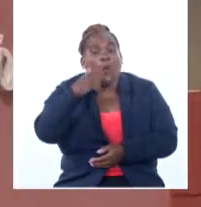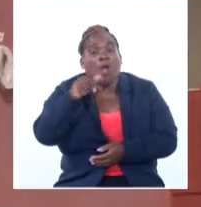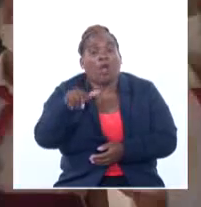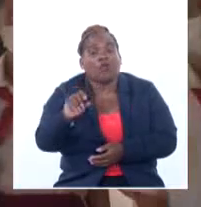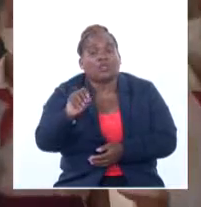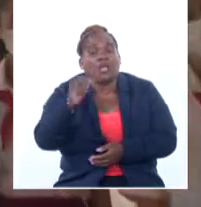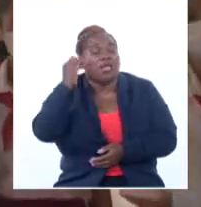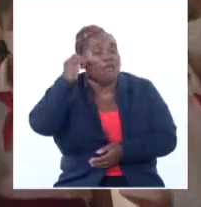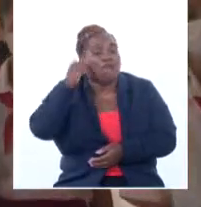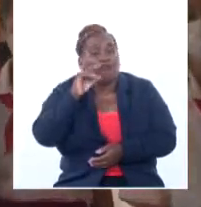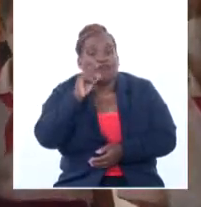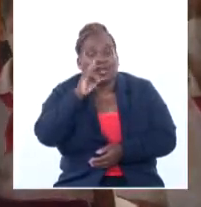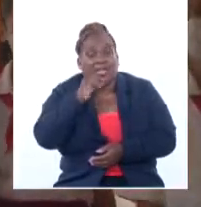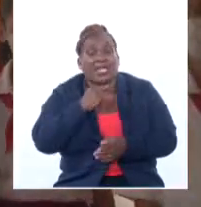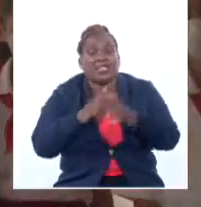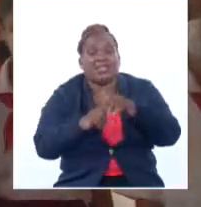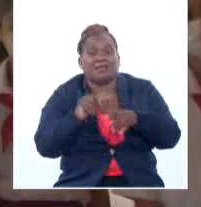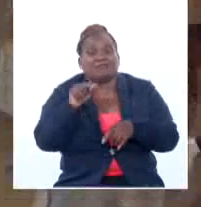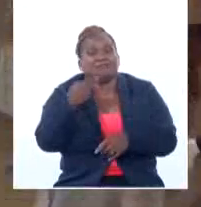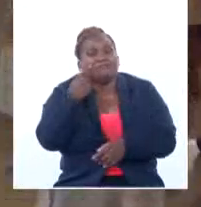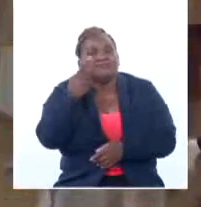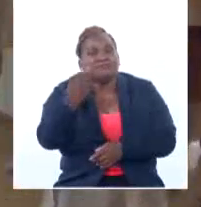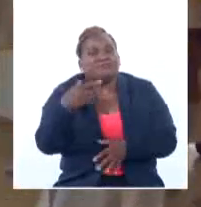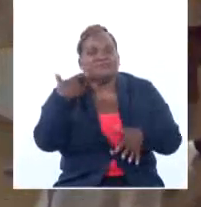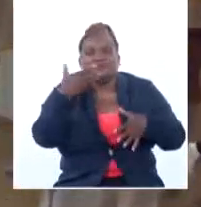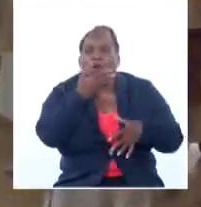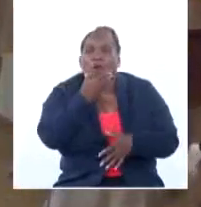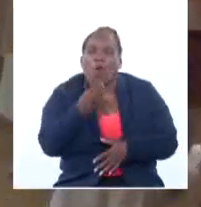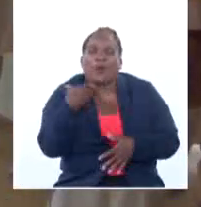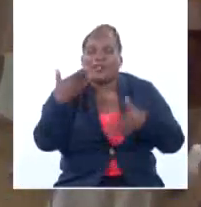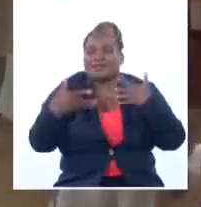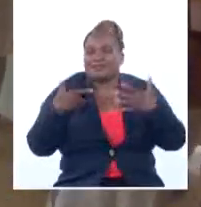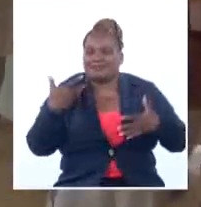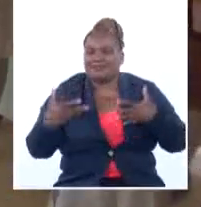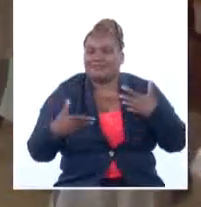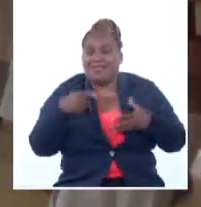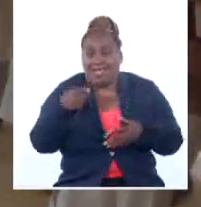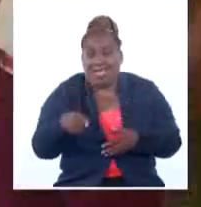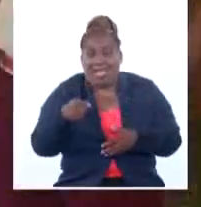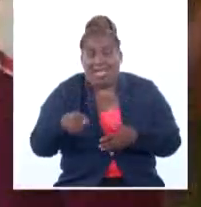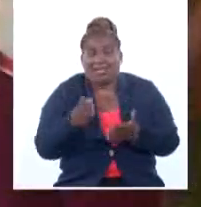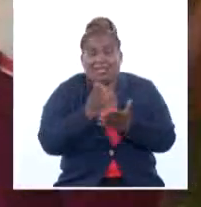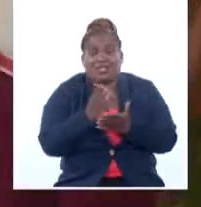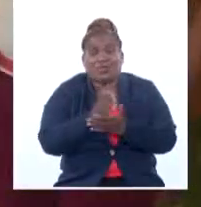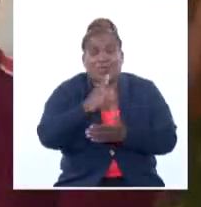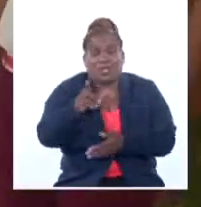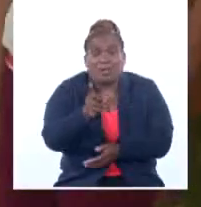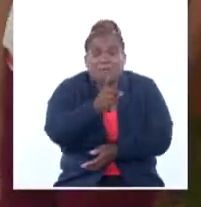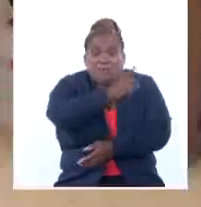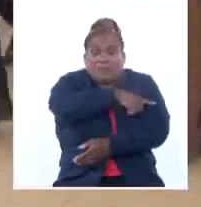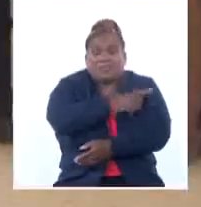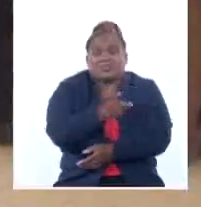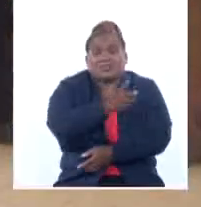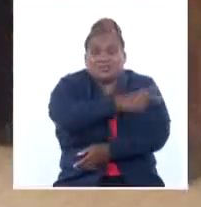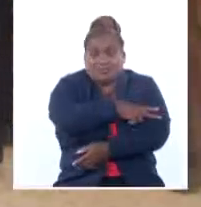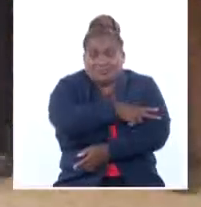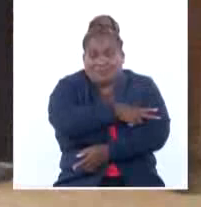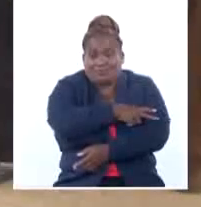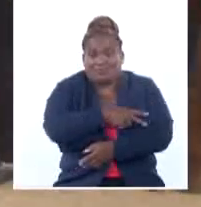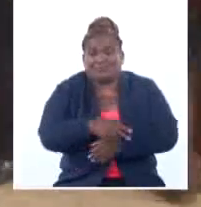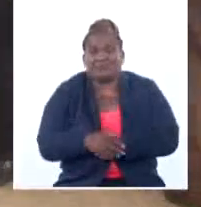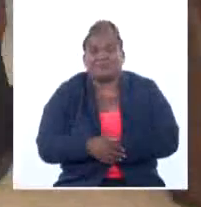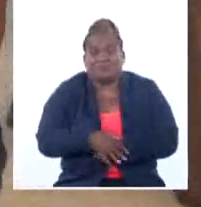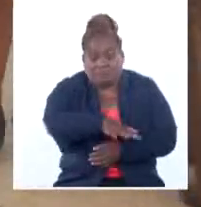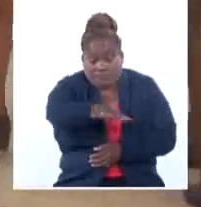los candidatos para contagiarse del entusiasmo juvenil de un centro que acoge educandos de la enseñanza primaria y secundaria. De